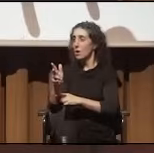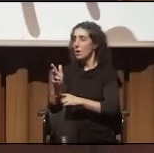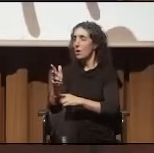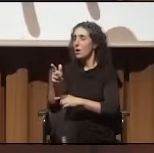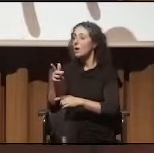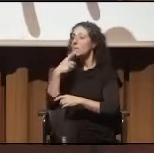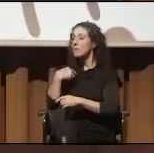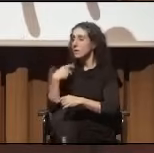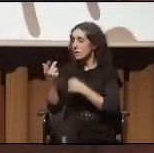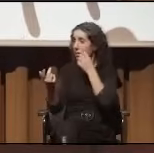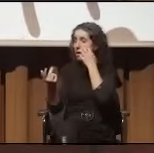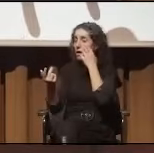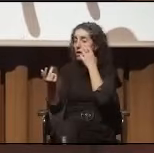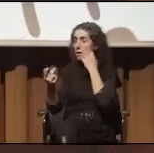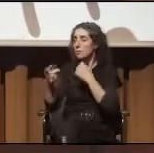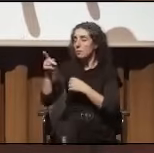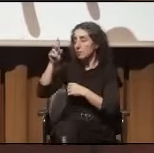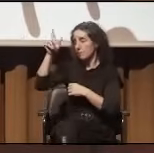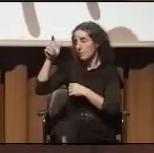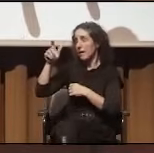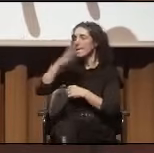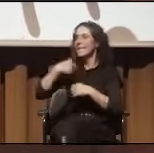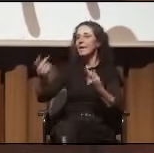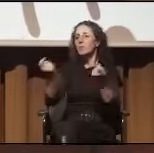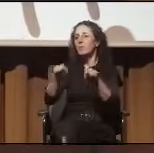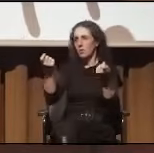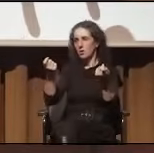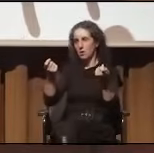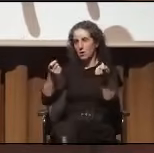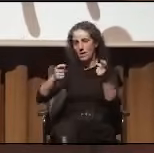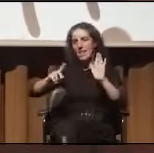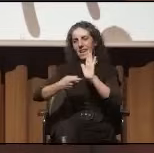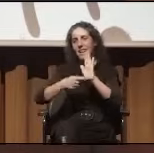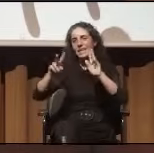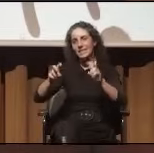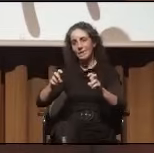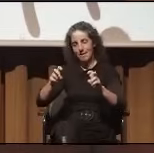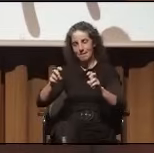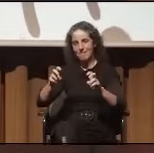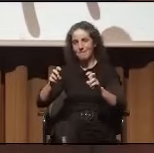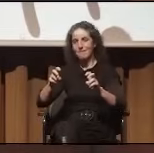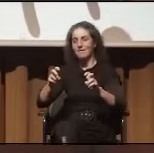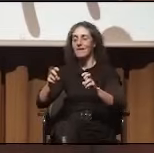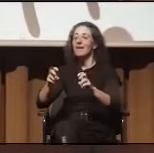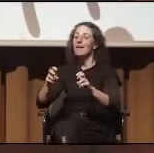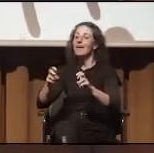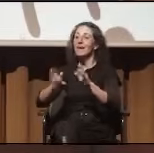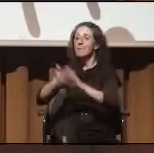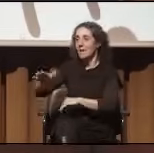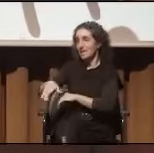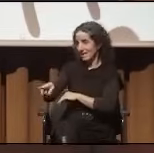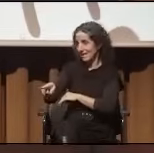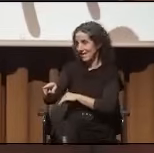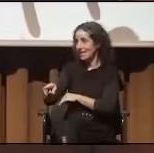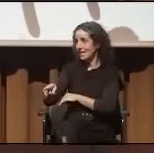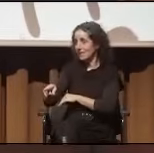que lo hagamos juntos? Y dice, claro, por supuesto. Y entonces digo, Fernando, ¿qué han sido para ti los paliativos? Y entonces él, que aquí está muy... dice, he conocido a